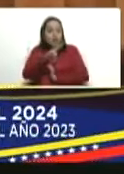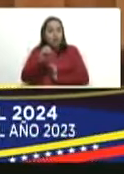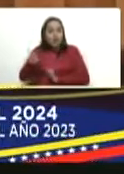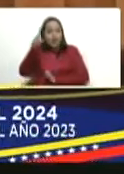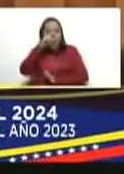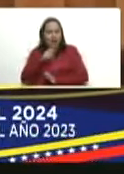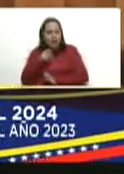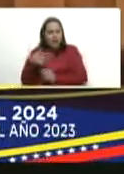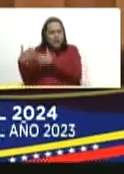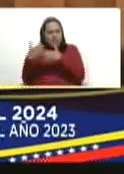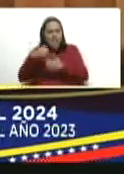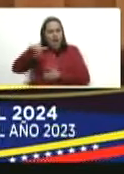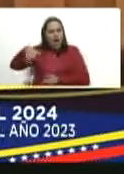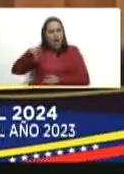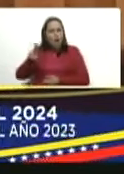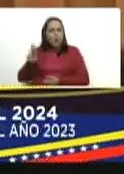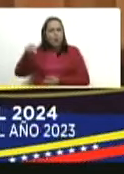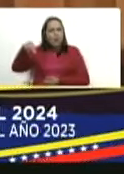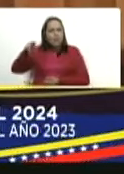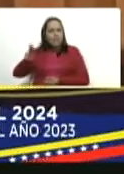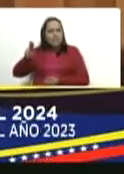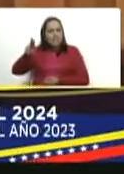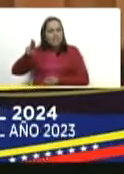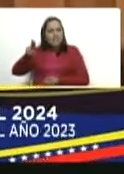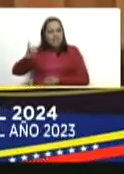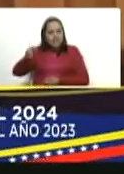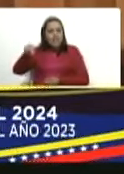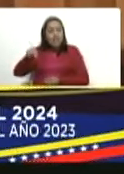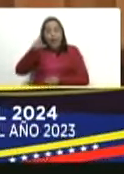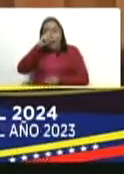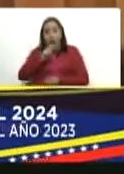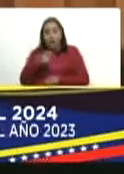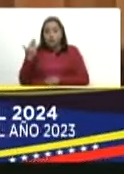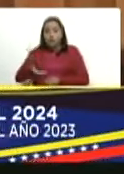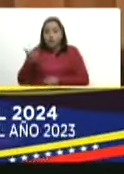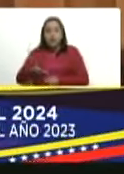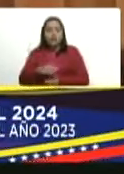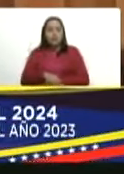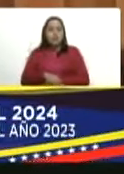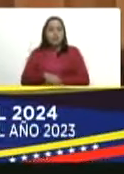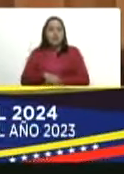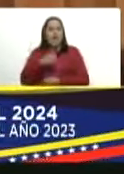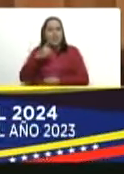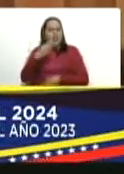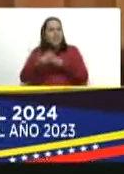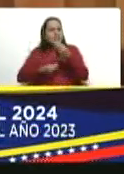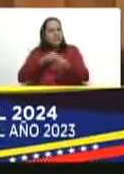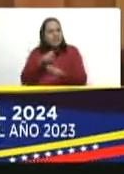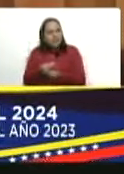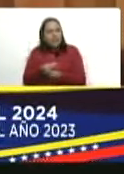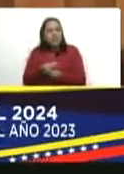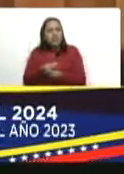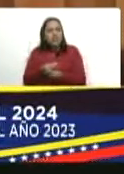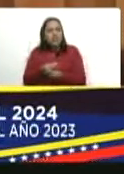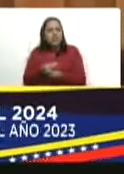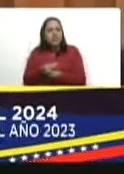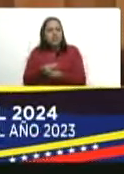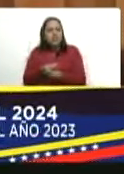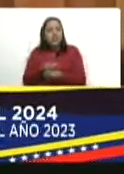Junín de Ayacucho, y en un año tan significativo en que tenemos que hacer valer la letra